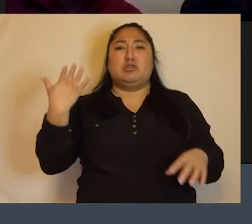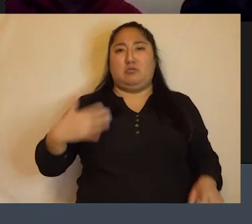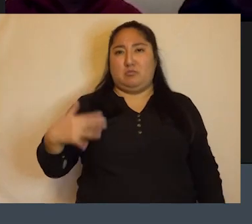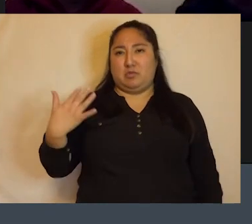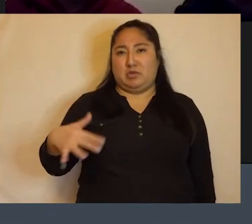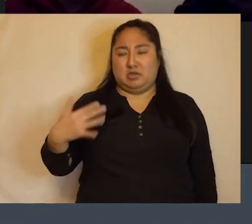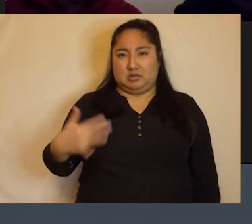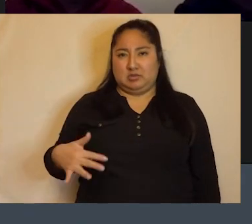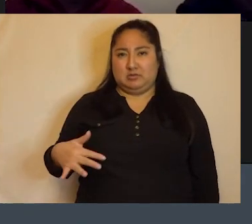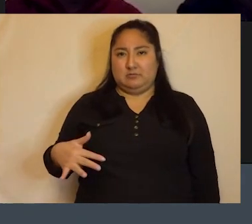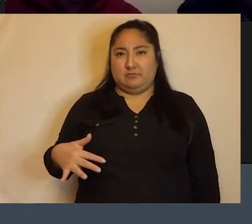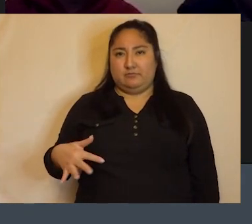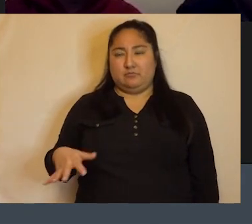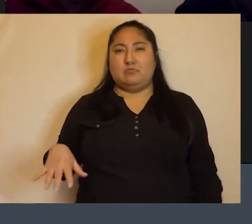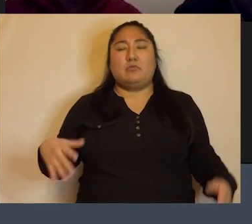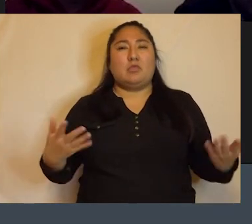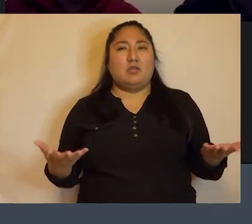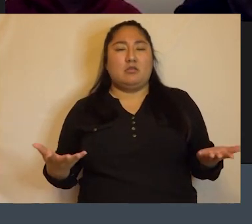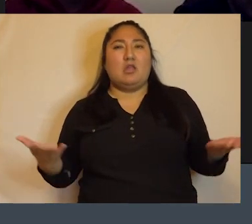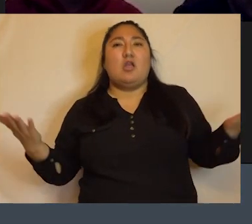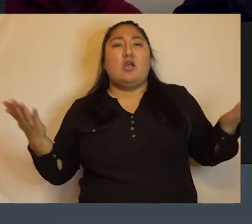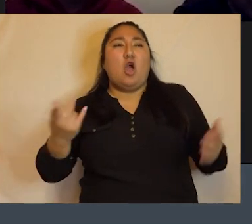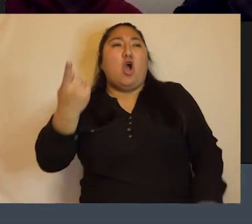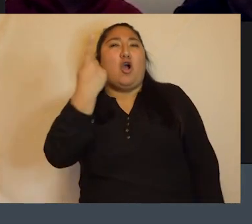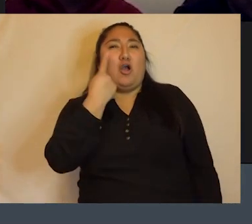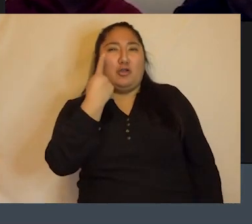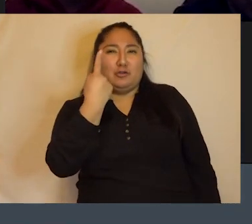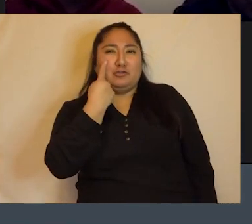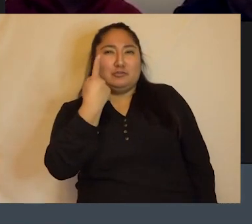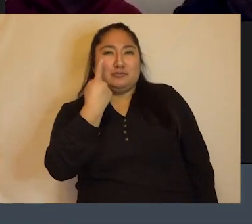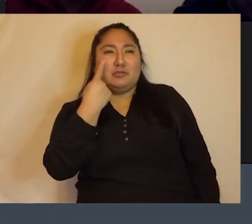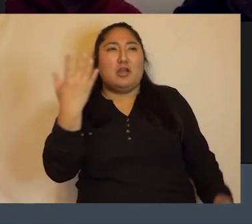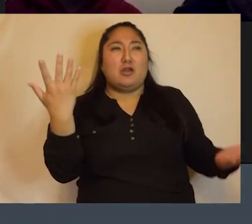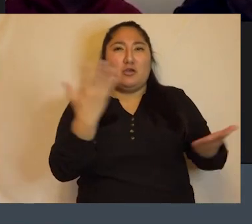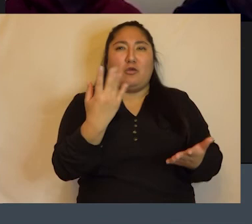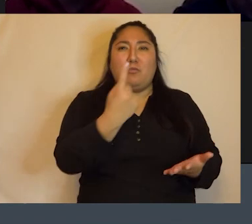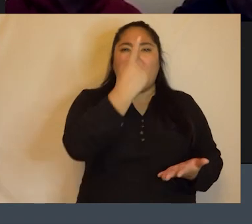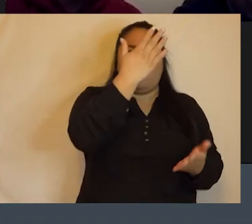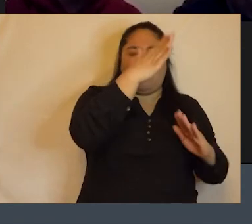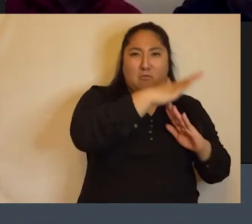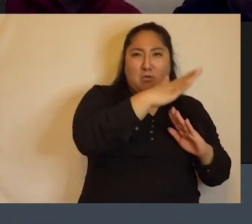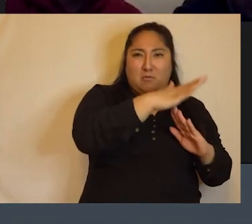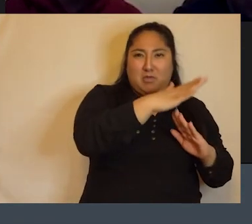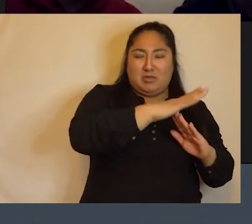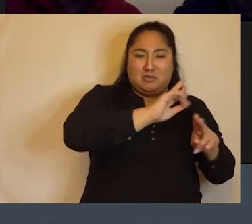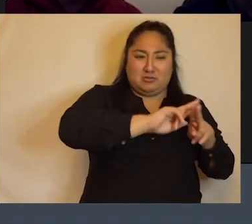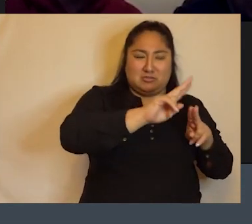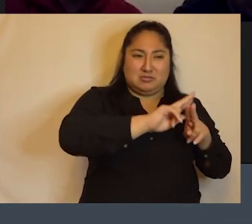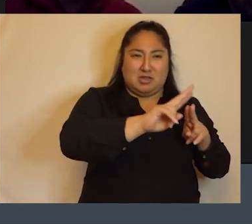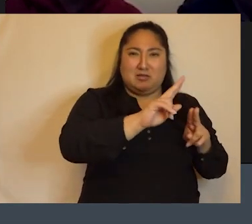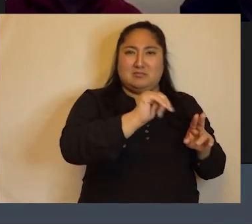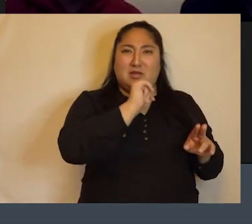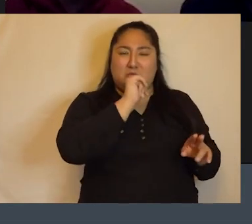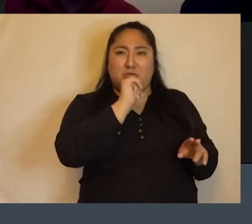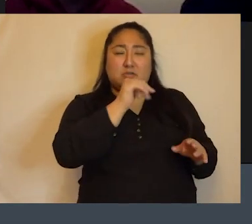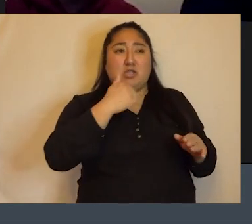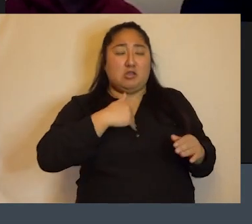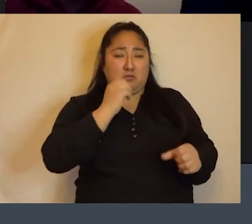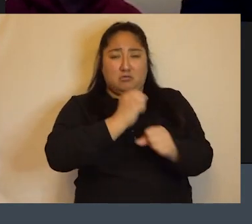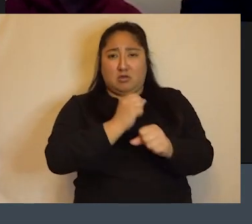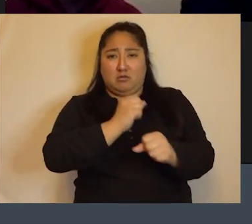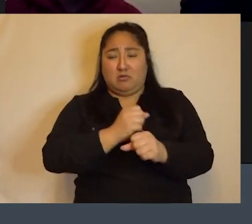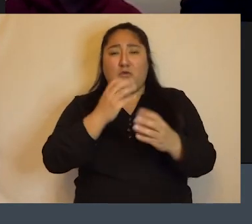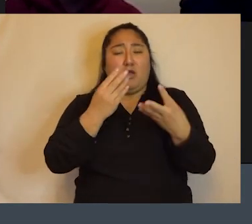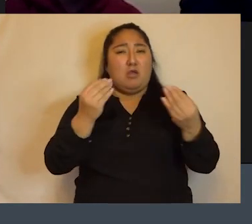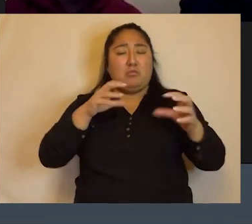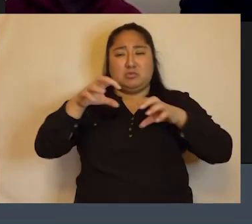antecedentes que vienen también de la posibilidad de conocer cómo en un momento está creciendo la pobreza. Yo trabajo